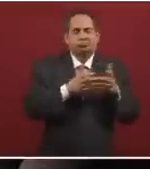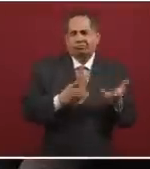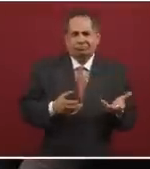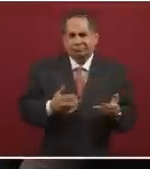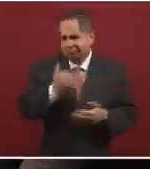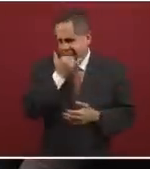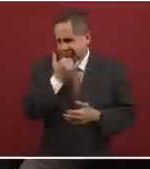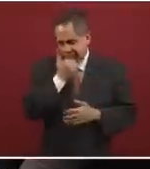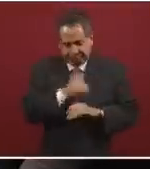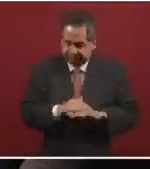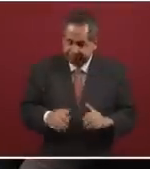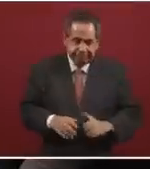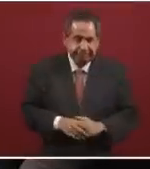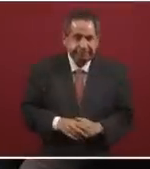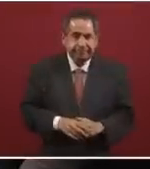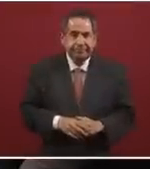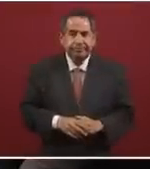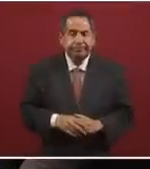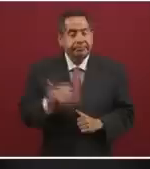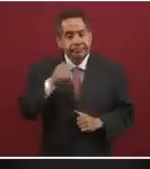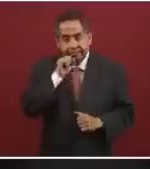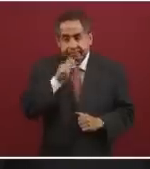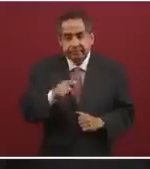en el gobierno y